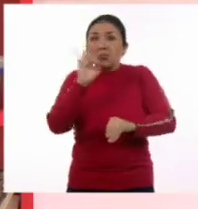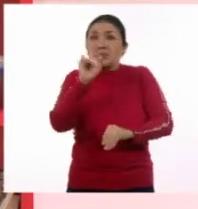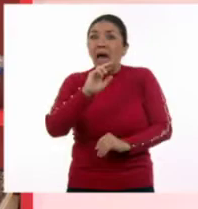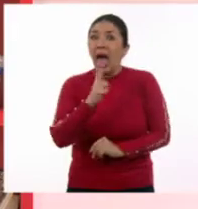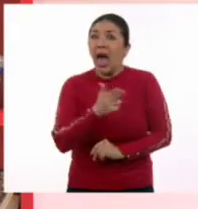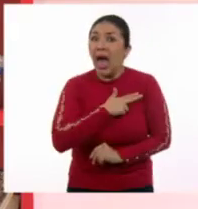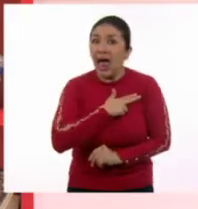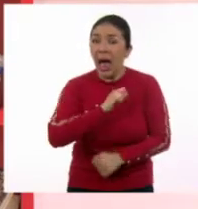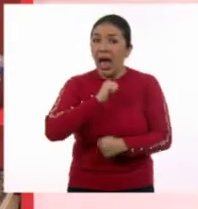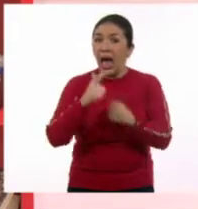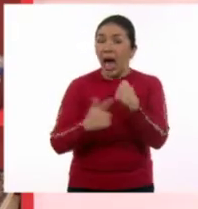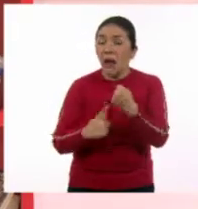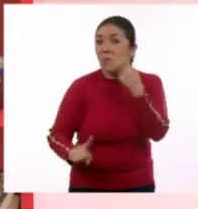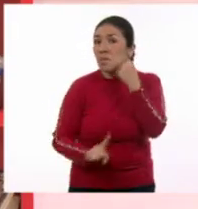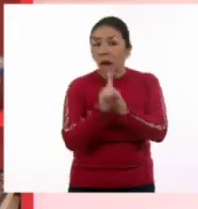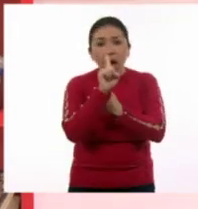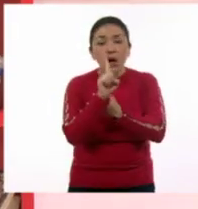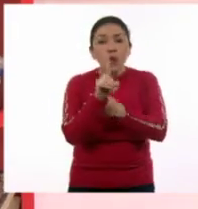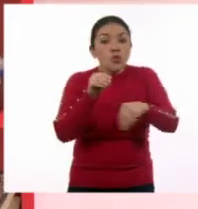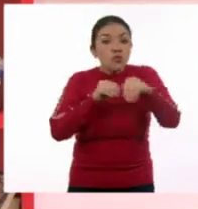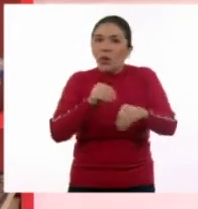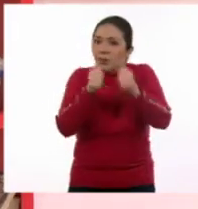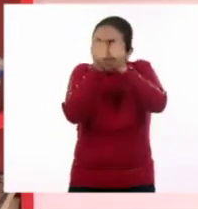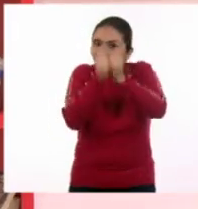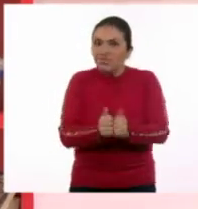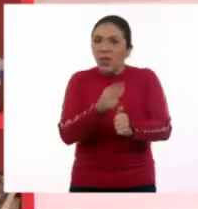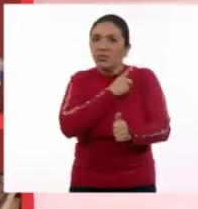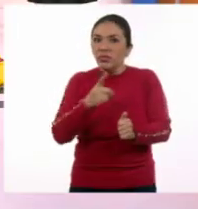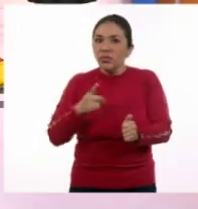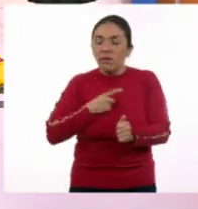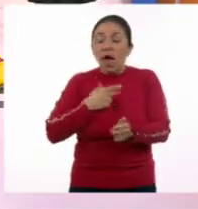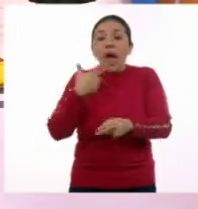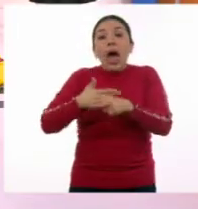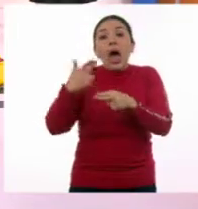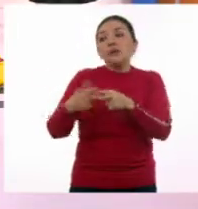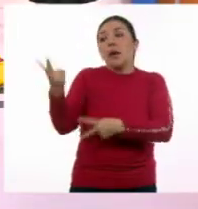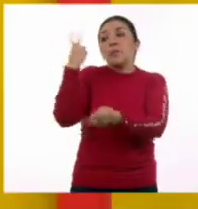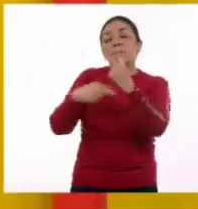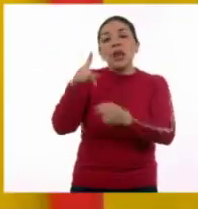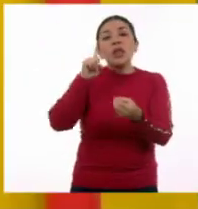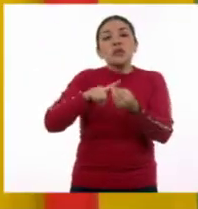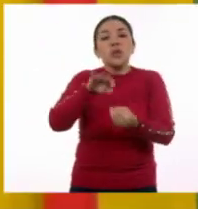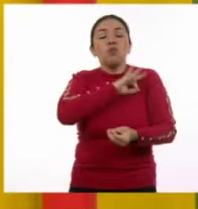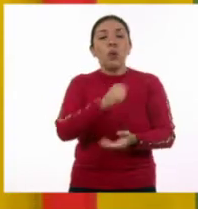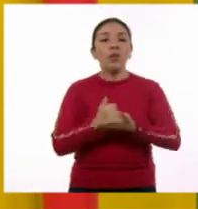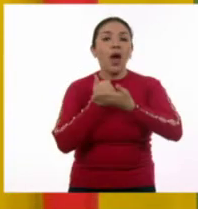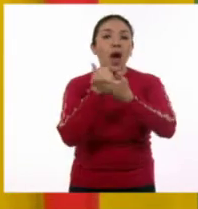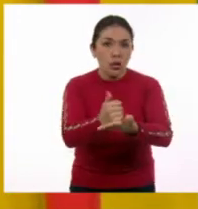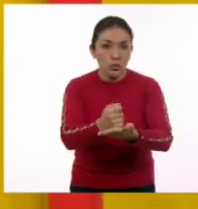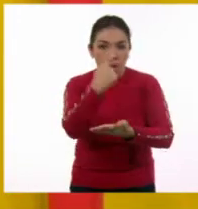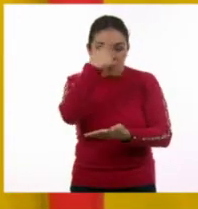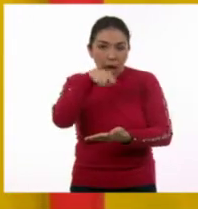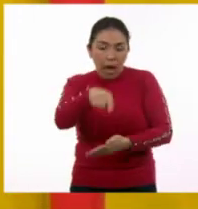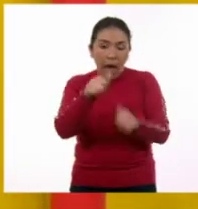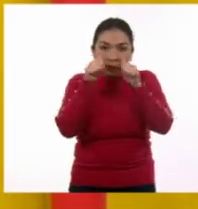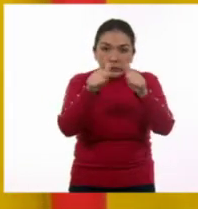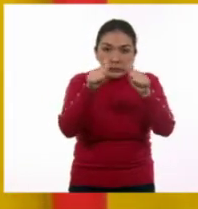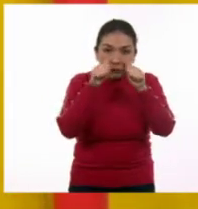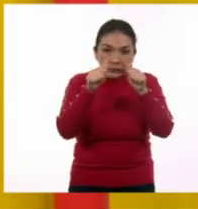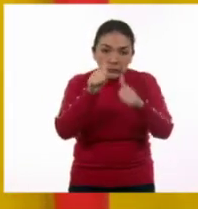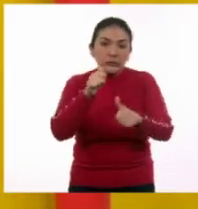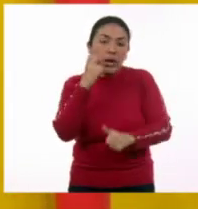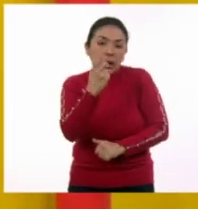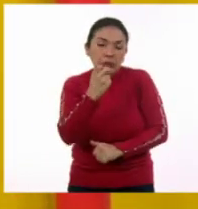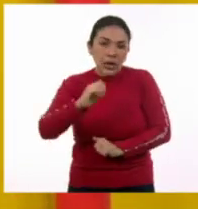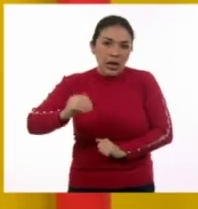cualquier percance no moverse con si es no moverse hasta que llegue alguien mucho más capacitado para poder atender este tipo